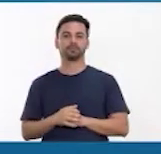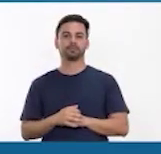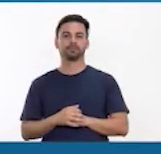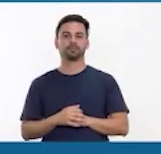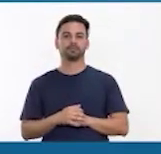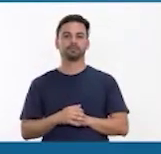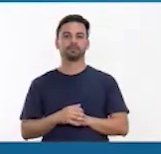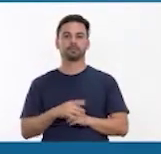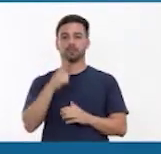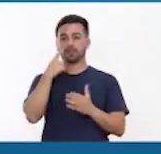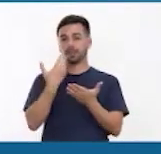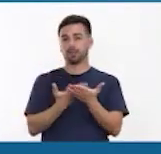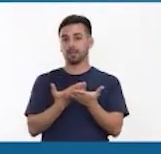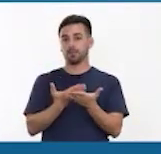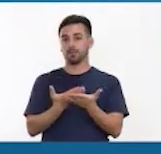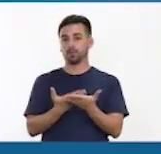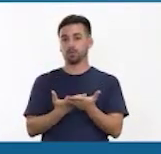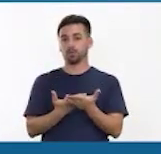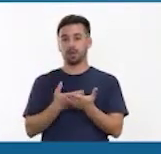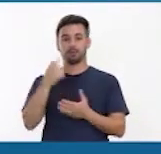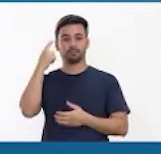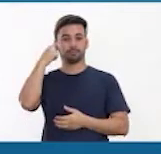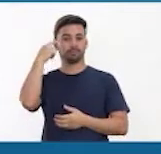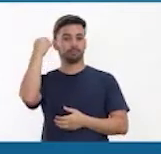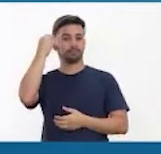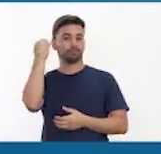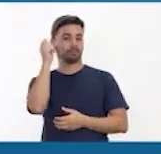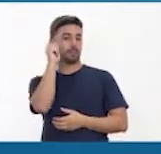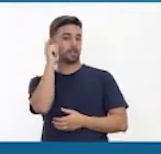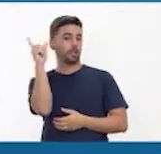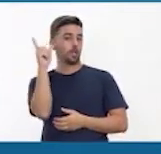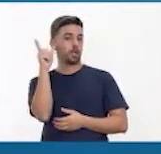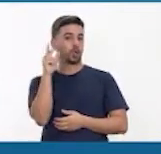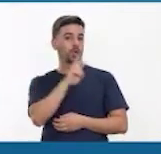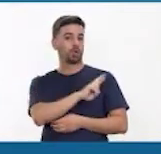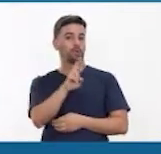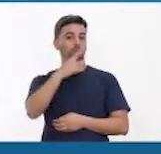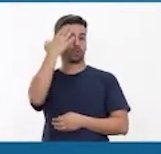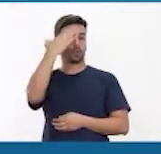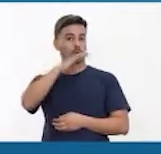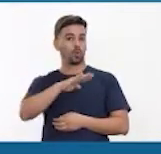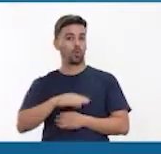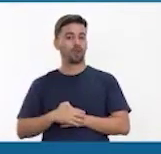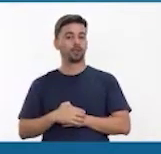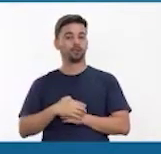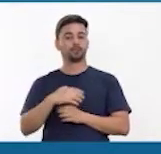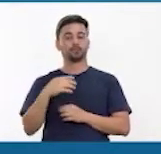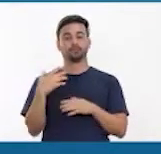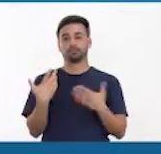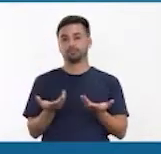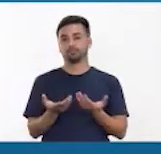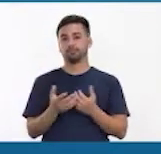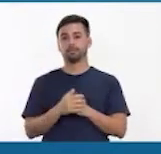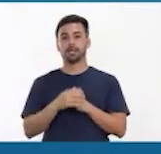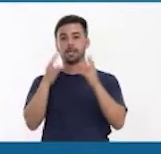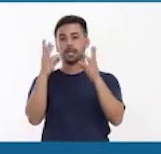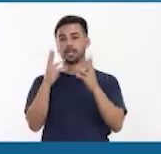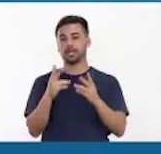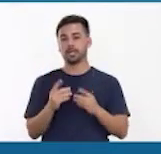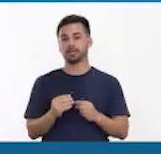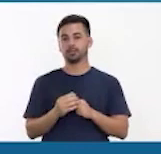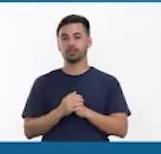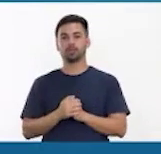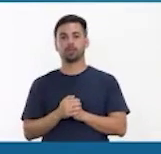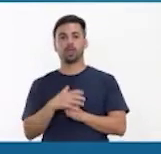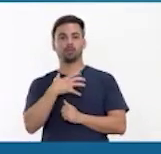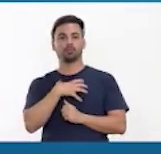siguiente: demostrar que el fundamento ideológico de la Revolución Cubana es el resultado de la articulación de lo más